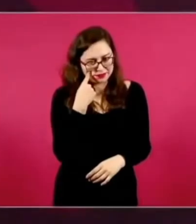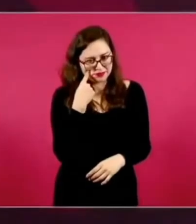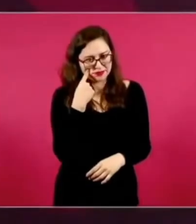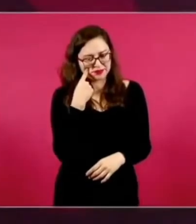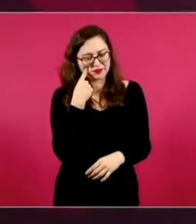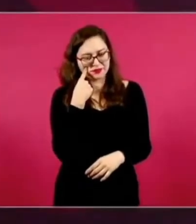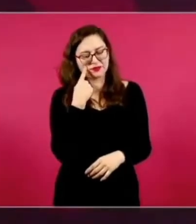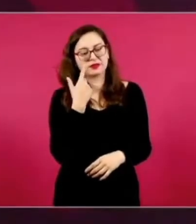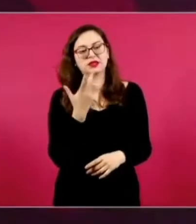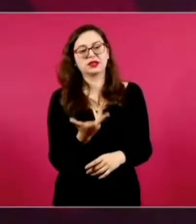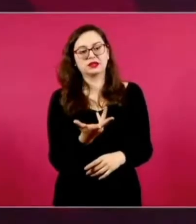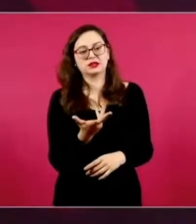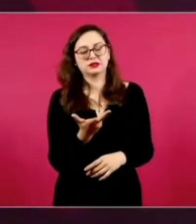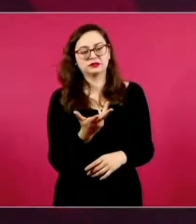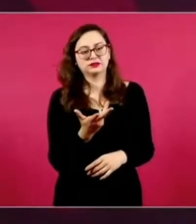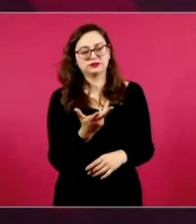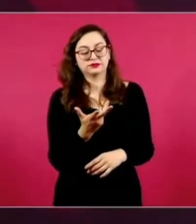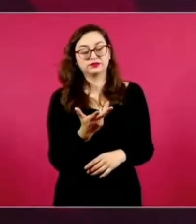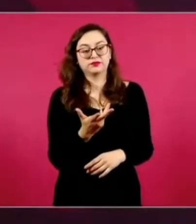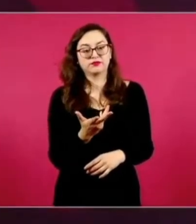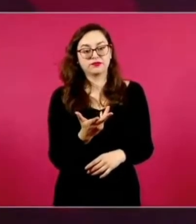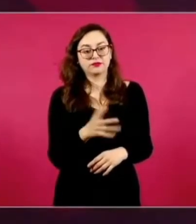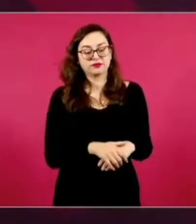por el medio